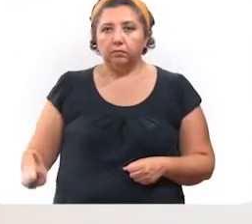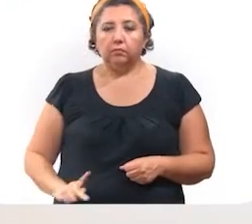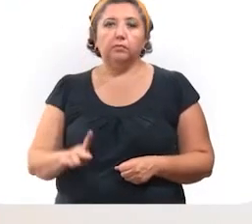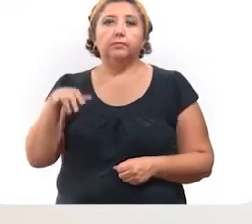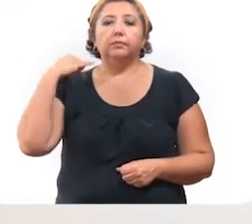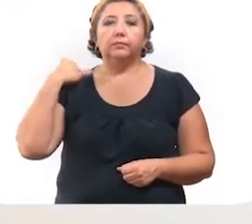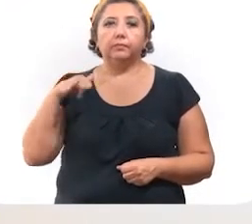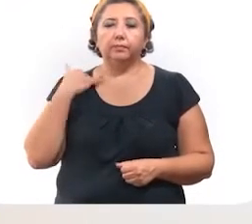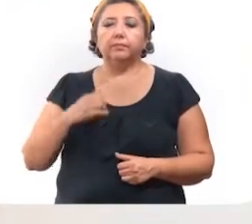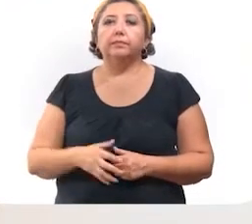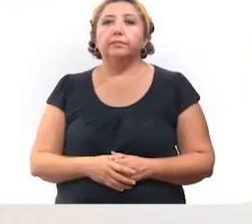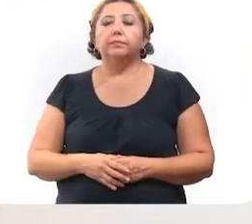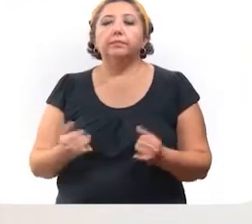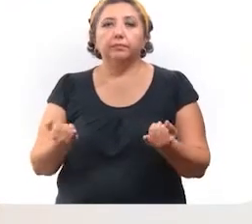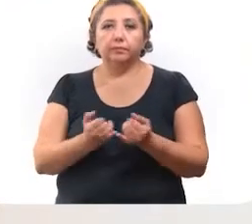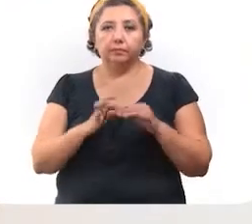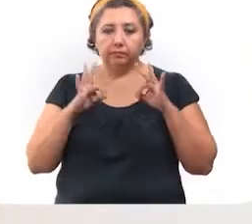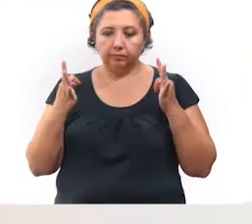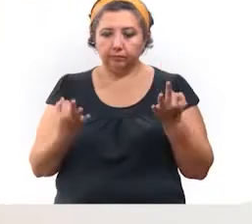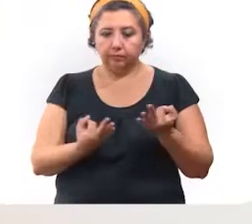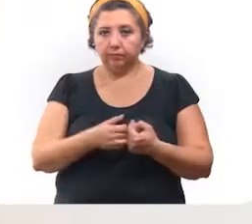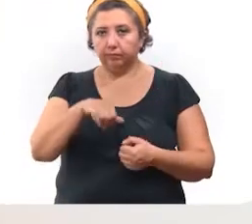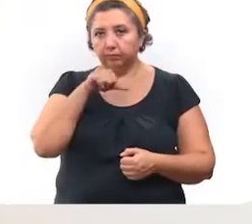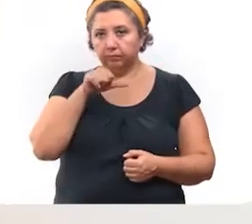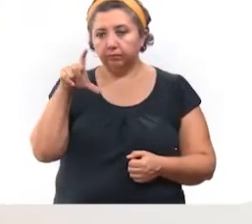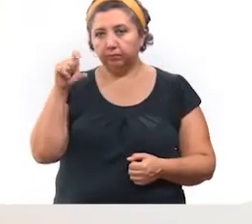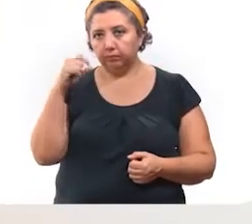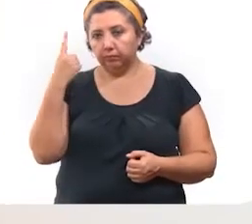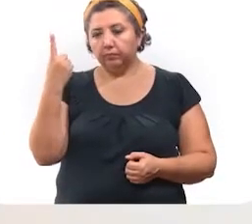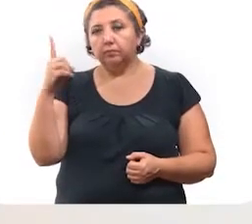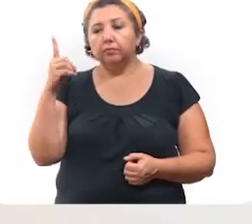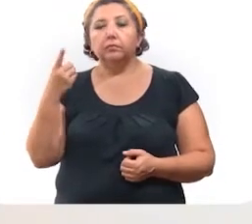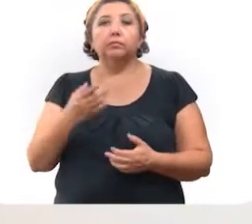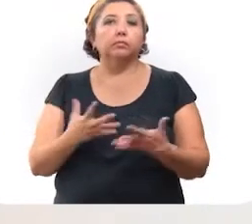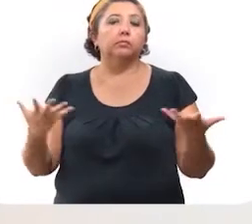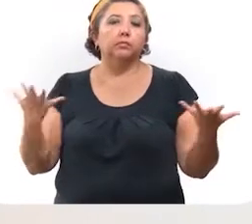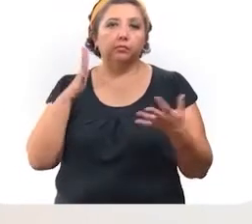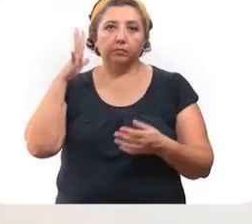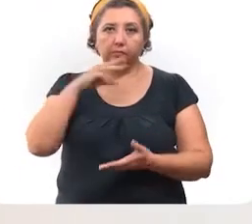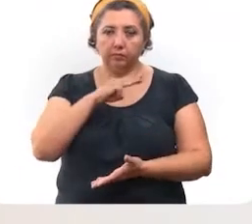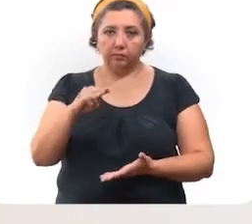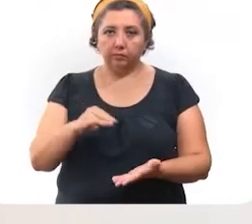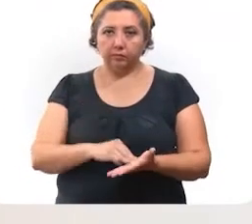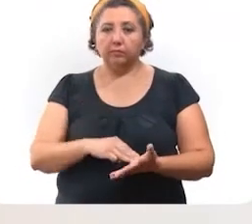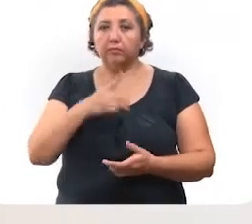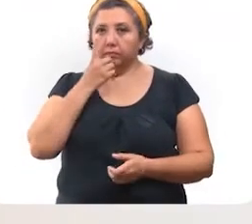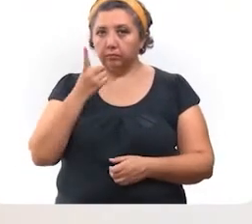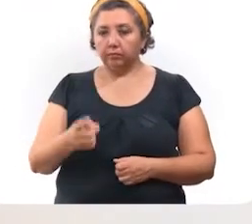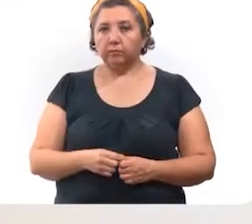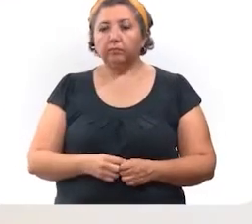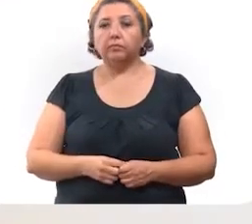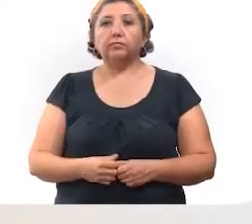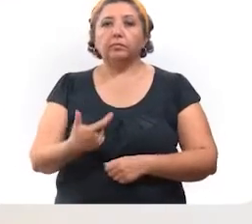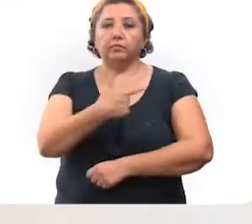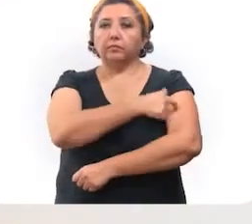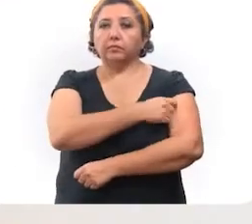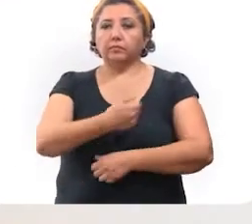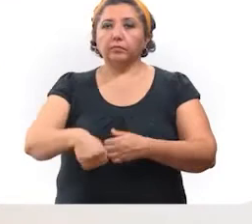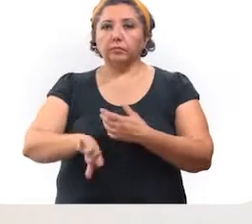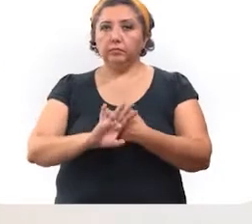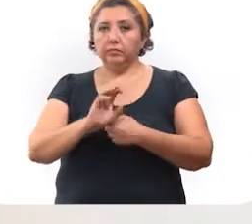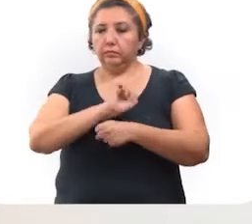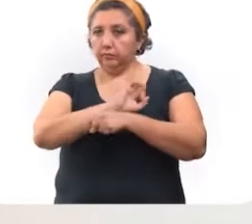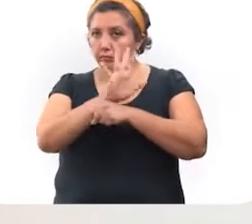municipios de Yucatán. De igual forma, del 16 al 21 de diciembre se llevará a cabo en Mérida la aplicación de refuerzo de la vacuna contra